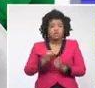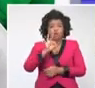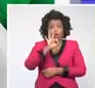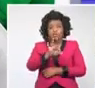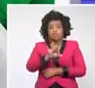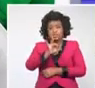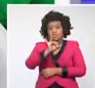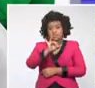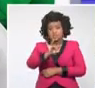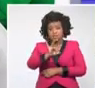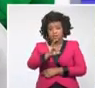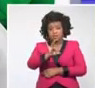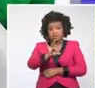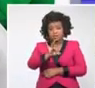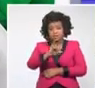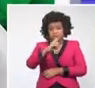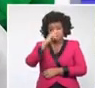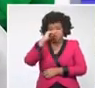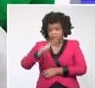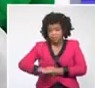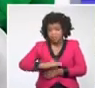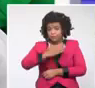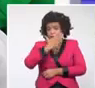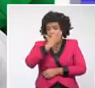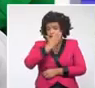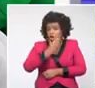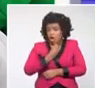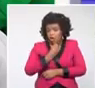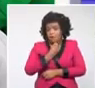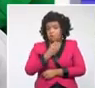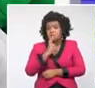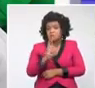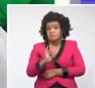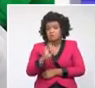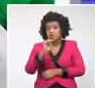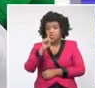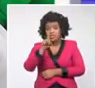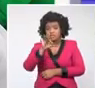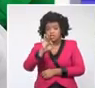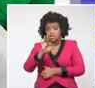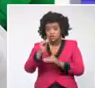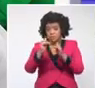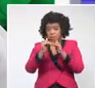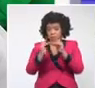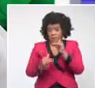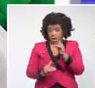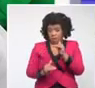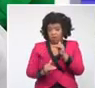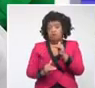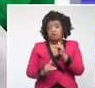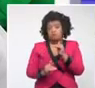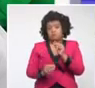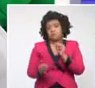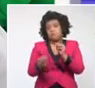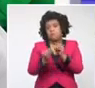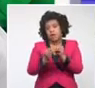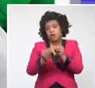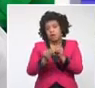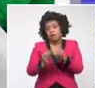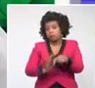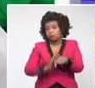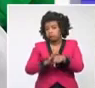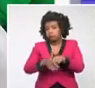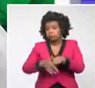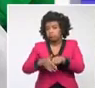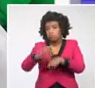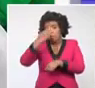11.087 niños, jóvenes, adolescentes de 18 años y menos confirmados en Cuba desde el inicio